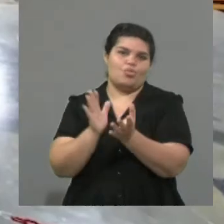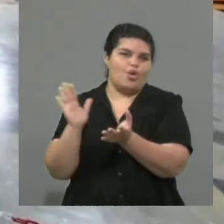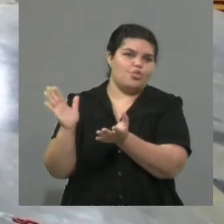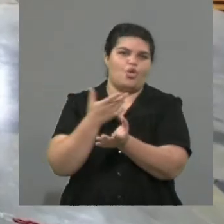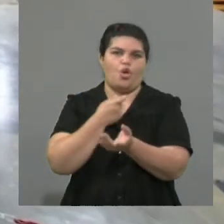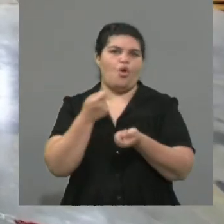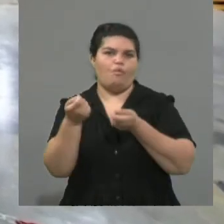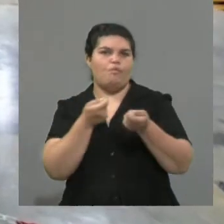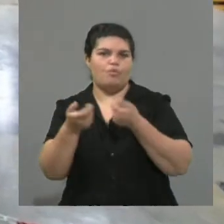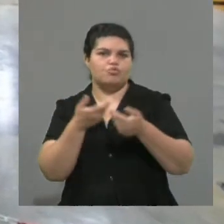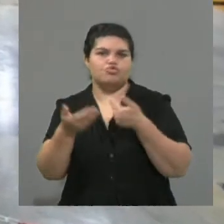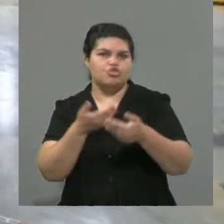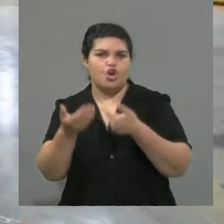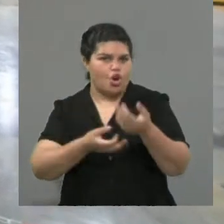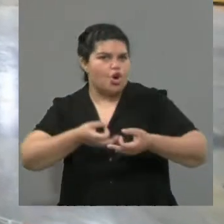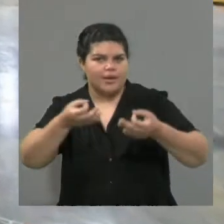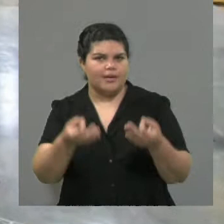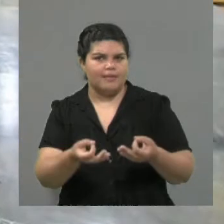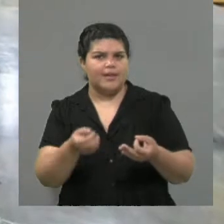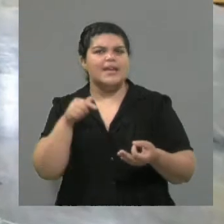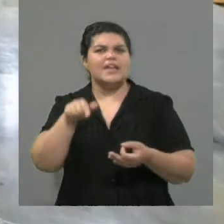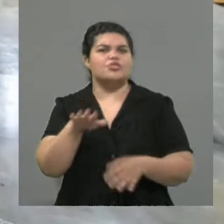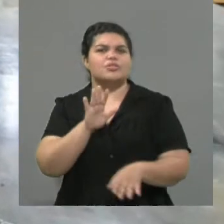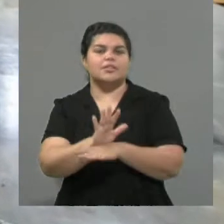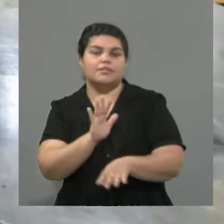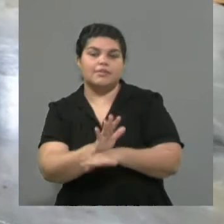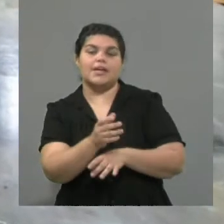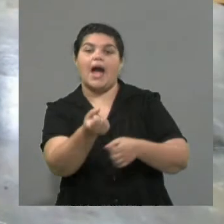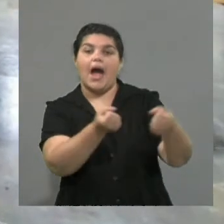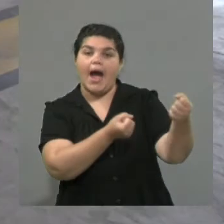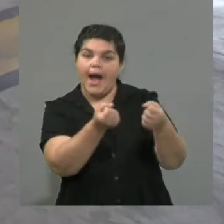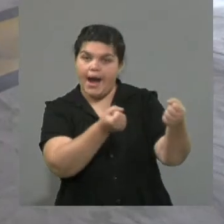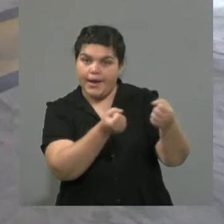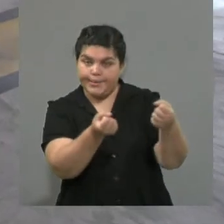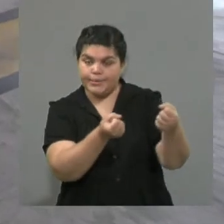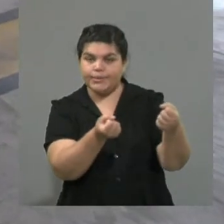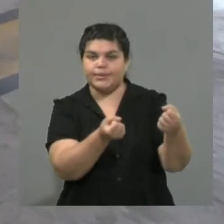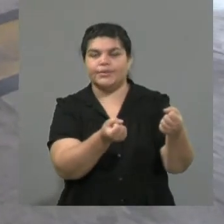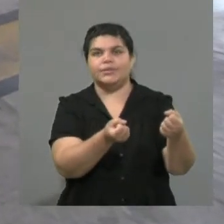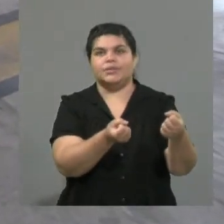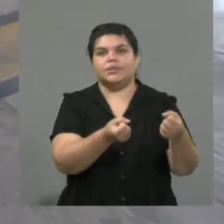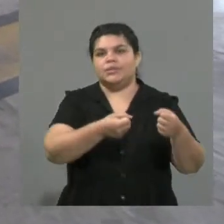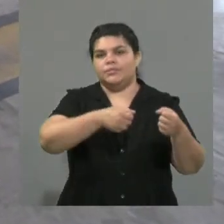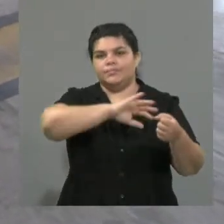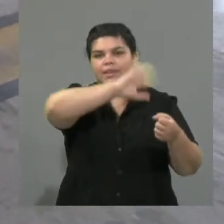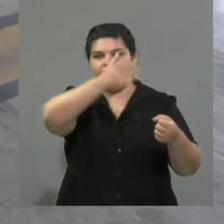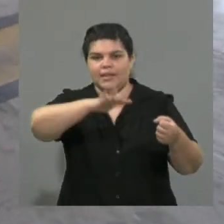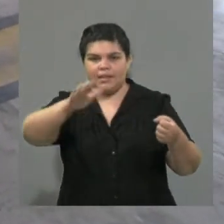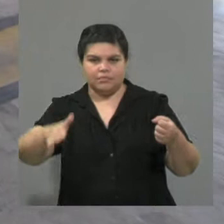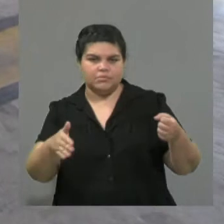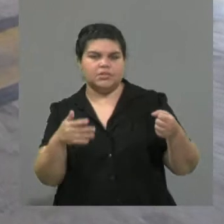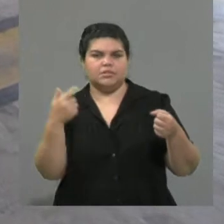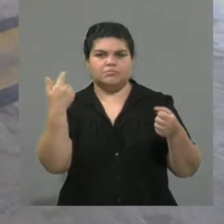como un medio para garantizar que los vehículos contemplen y mantengan la